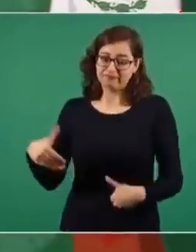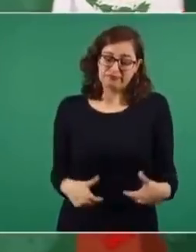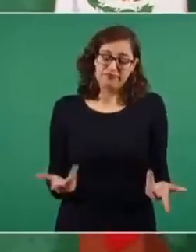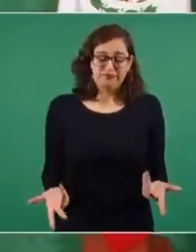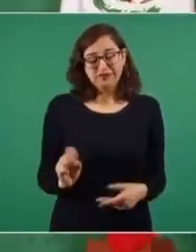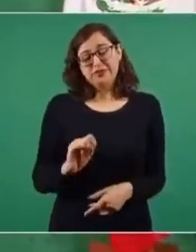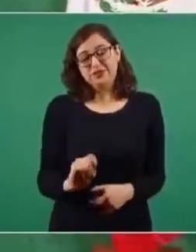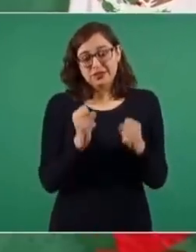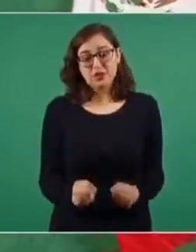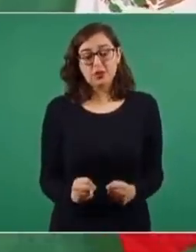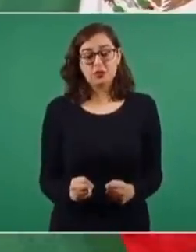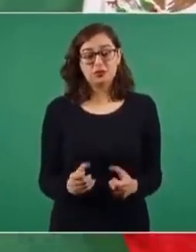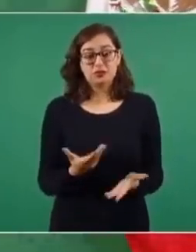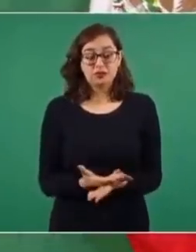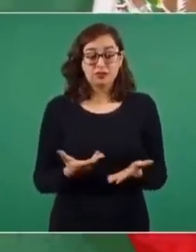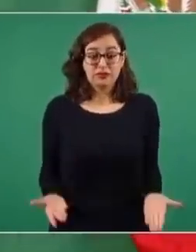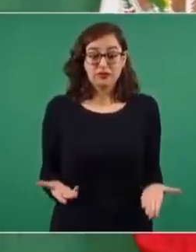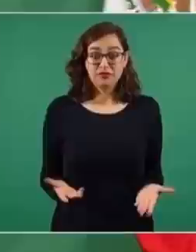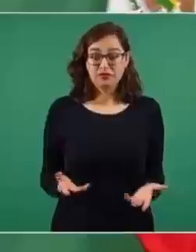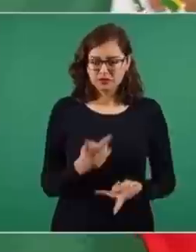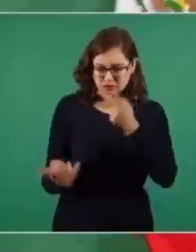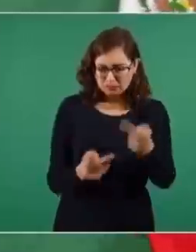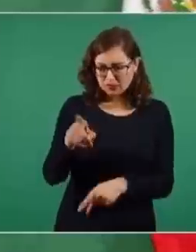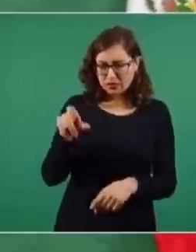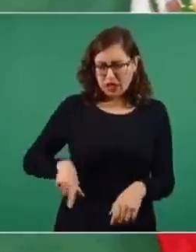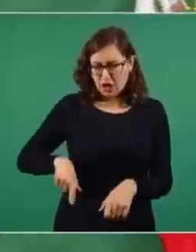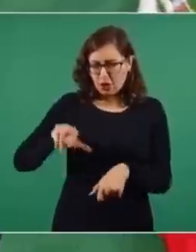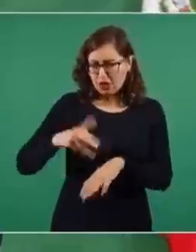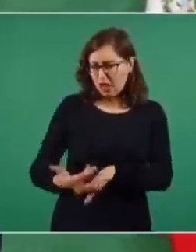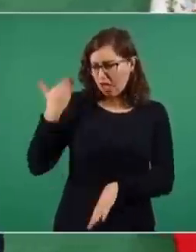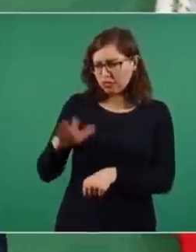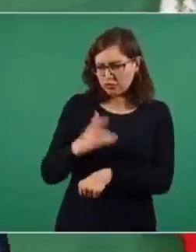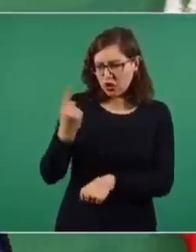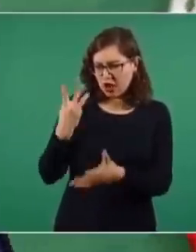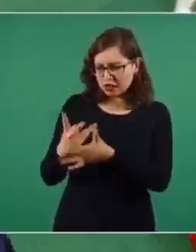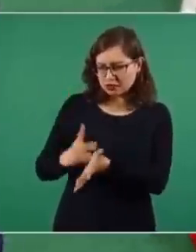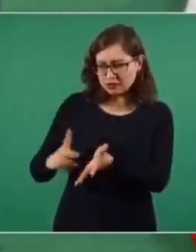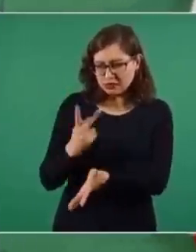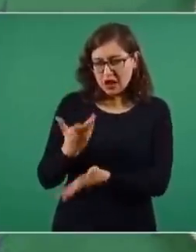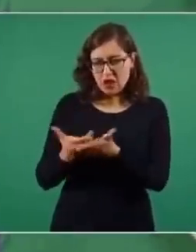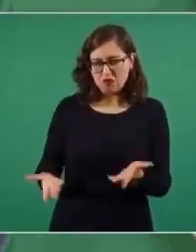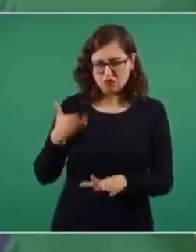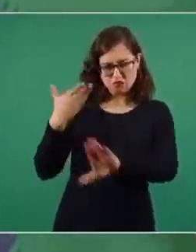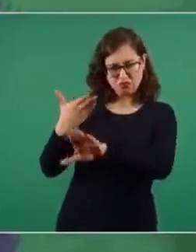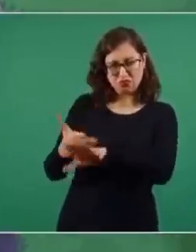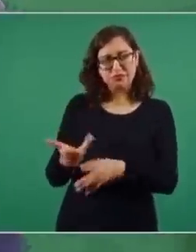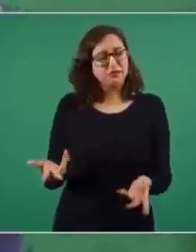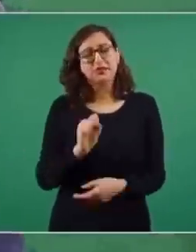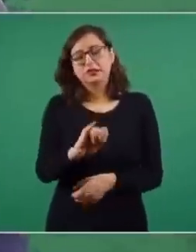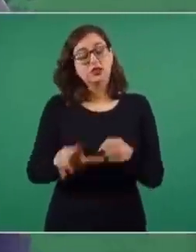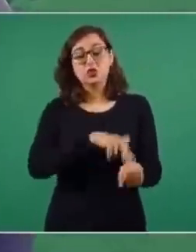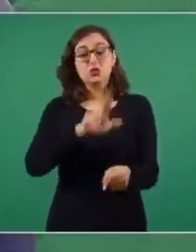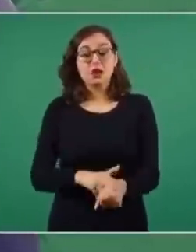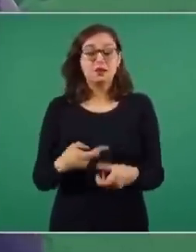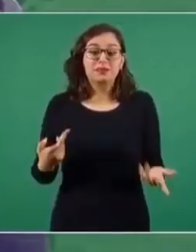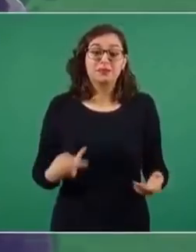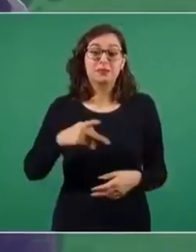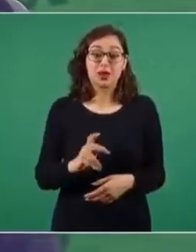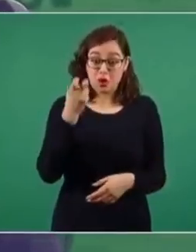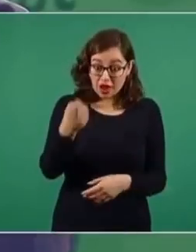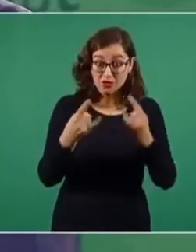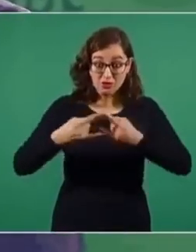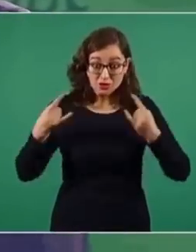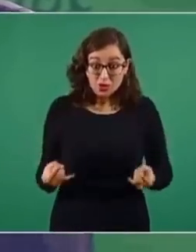ahora cuestionan sobre el pasado del gobernador electo. Todo esto se debió haber planteado en su